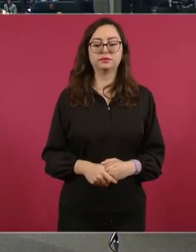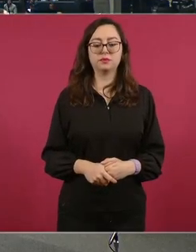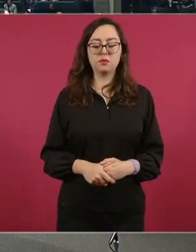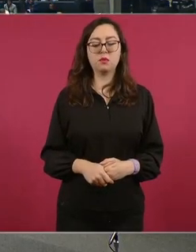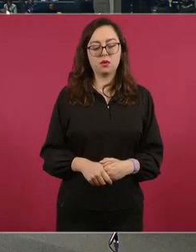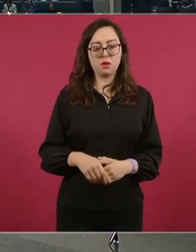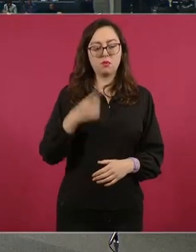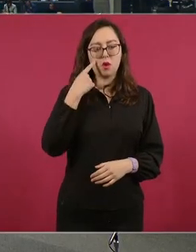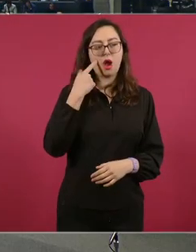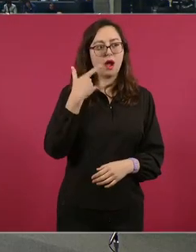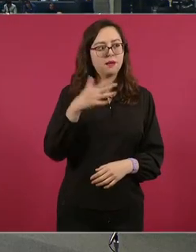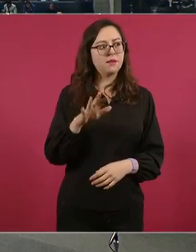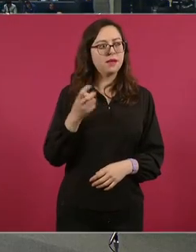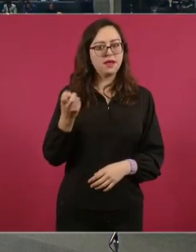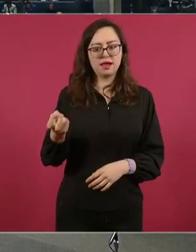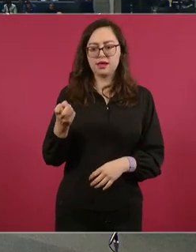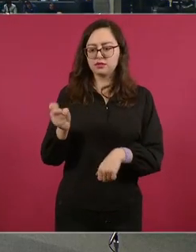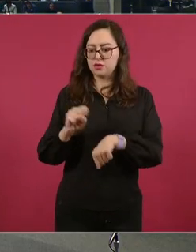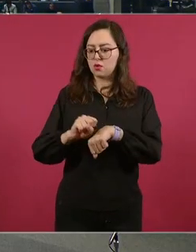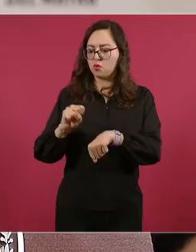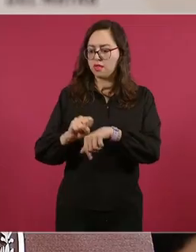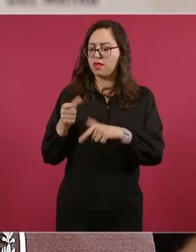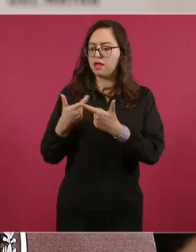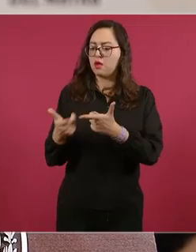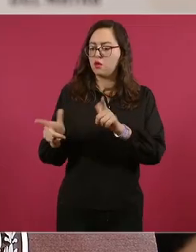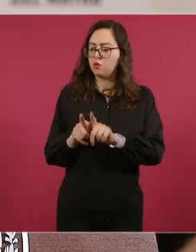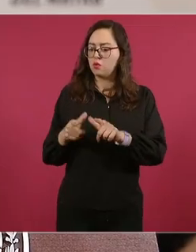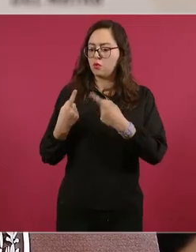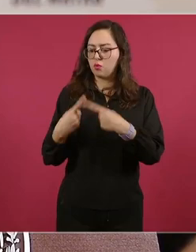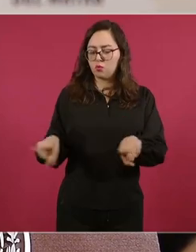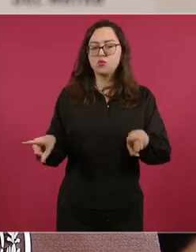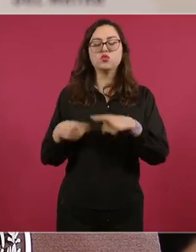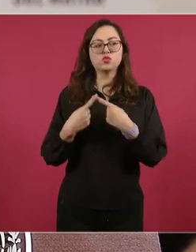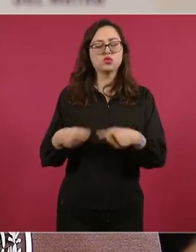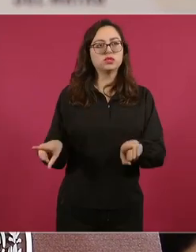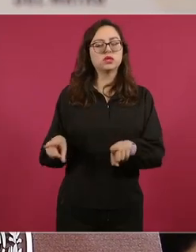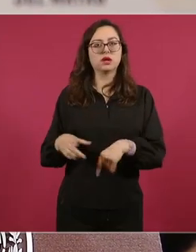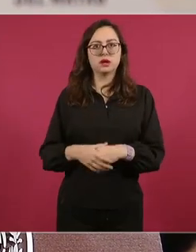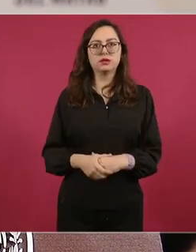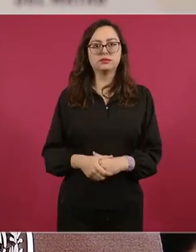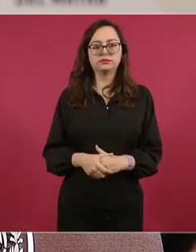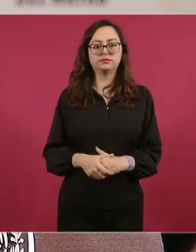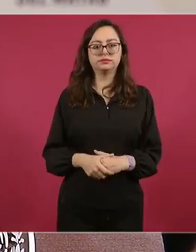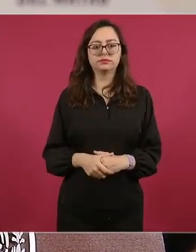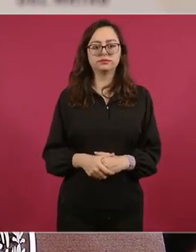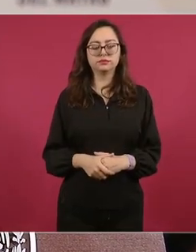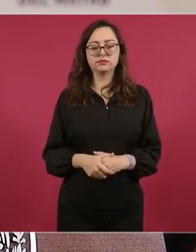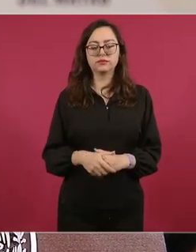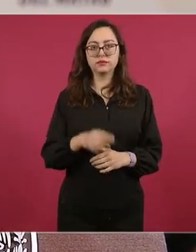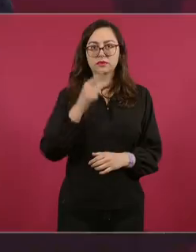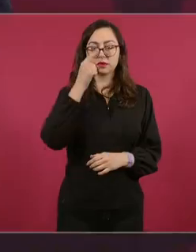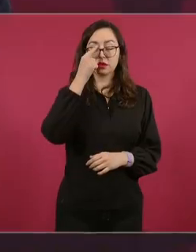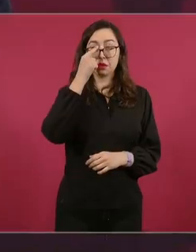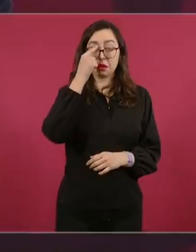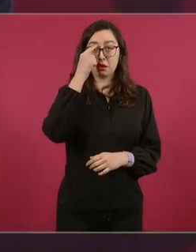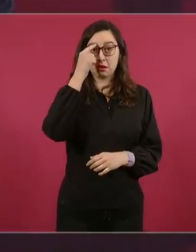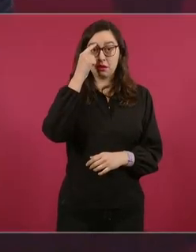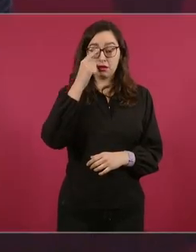bandas. Lo de la banda de los jóvenes de San Luis Río Colorado,